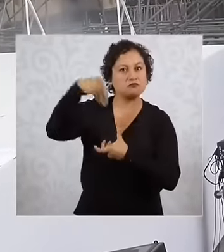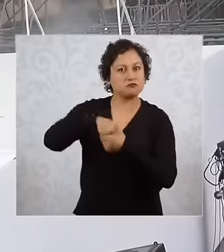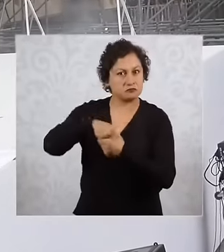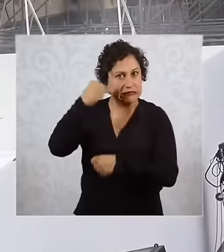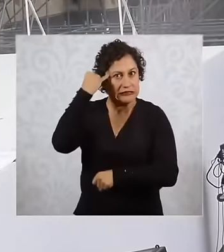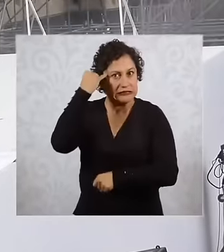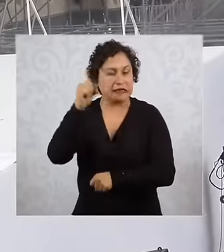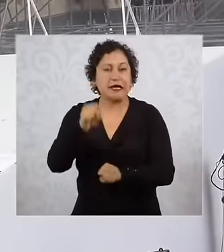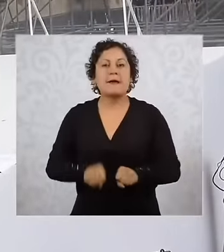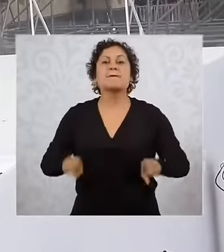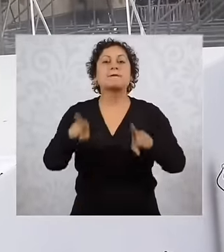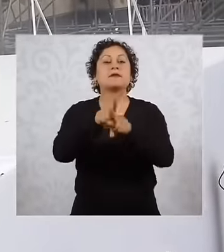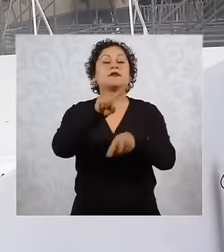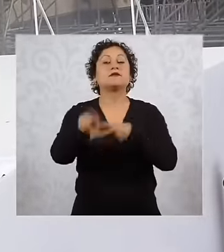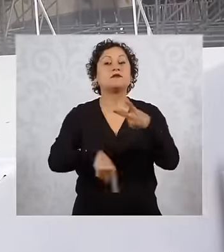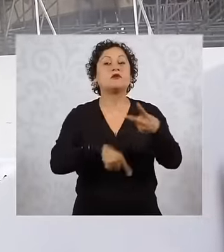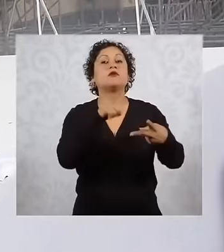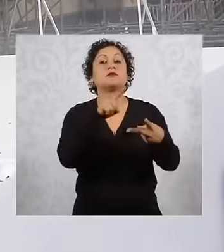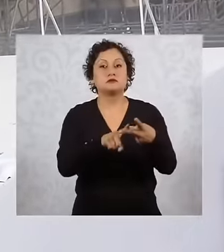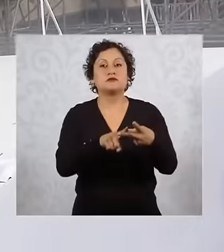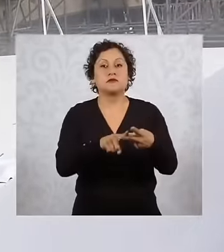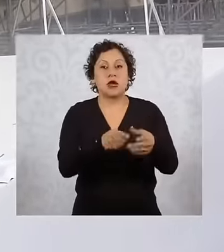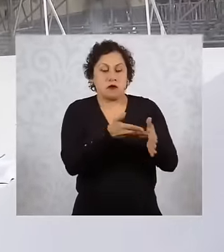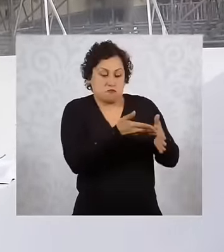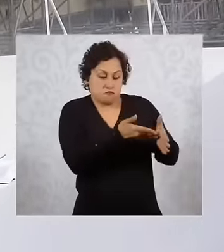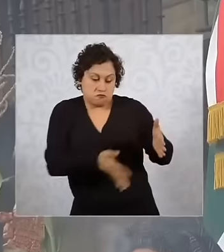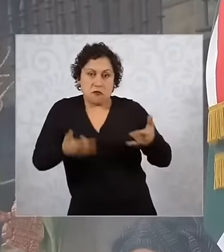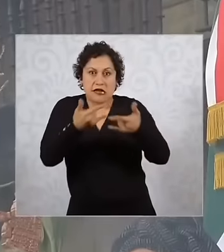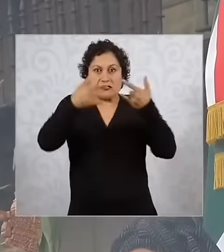la fecunda historia de México.